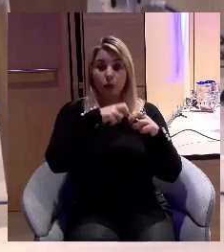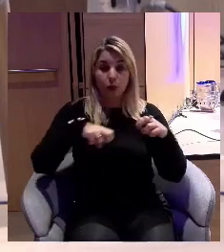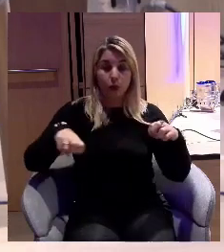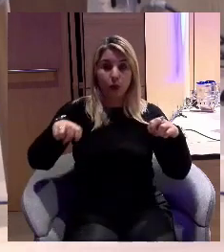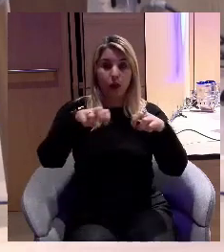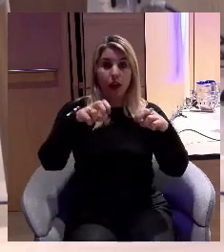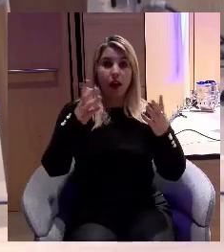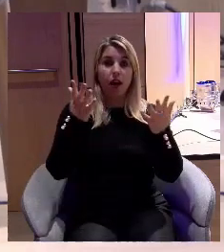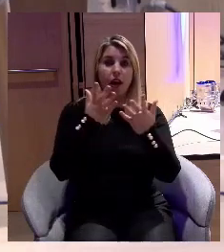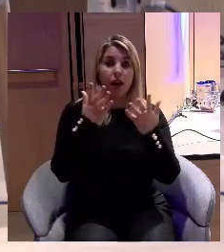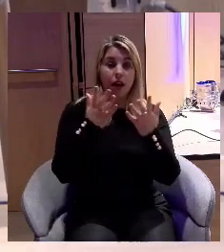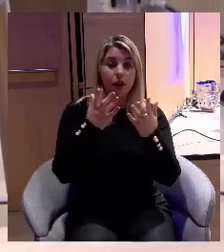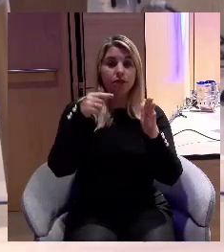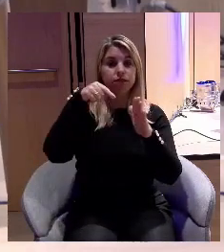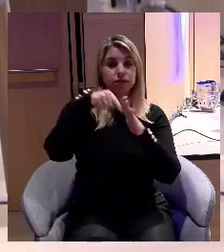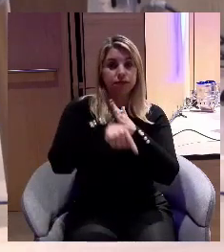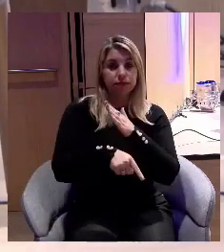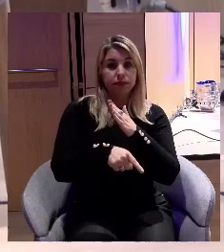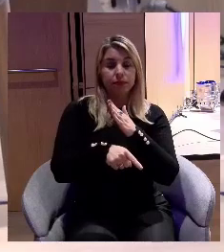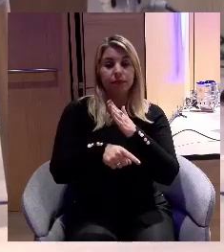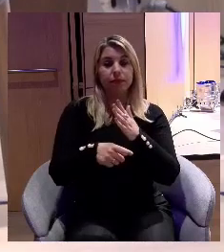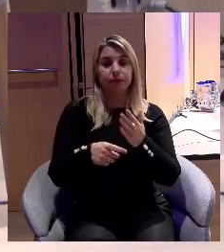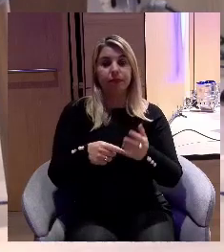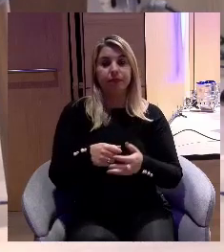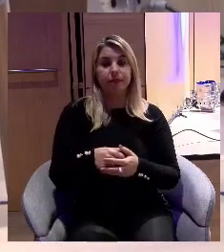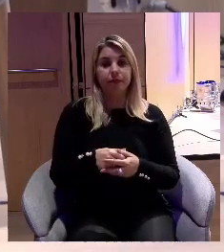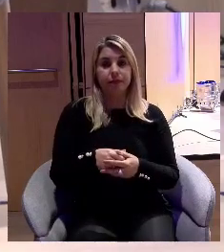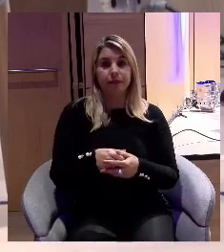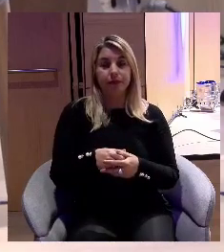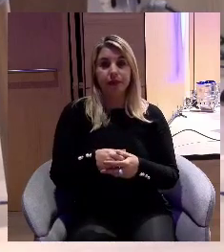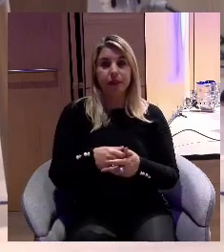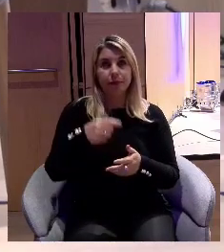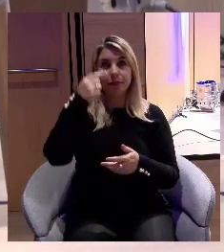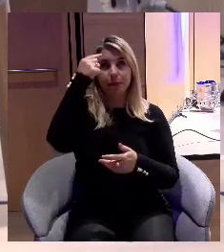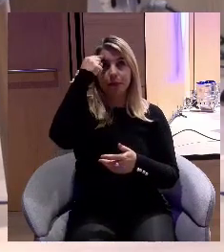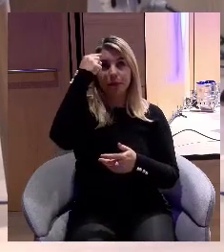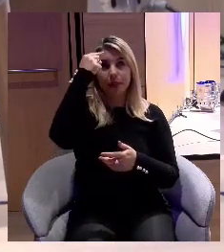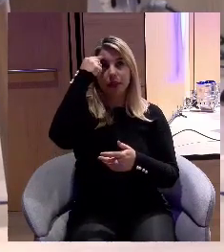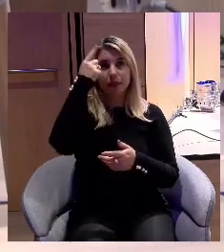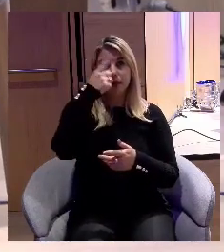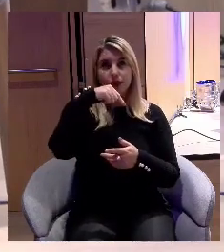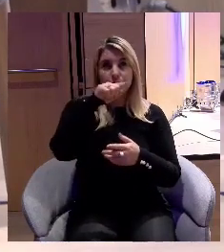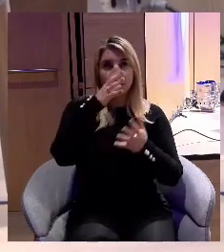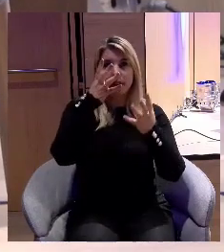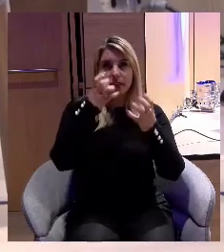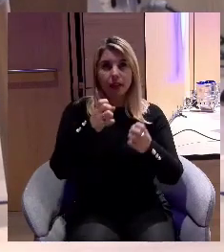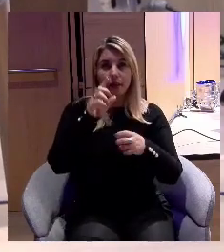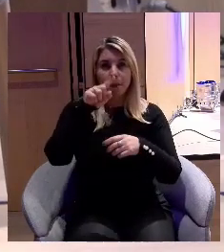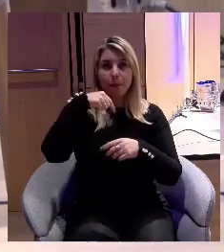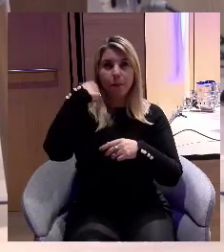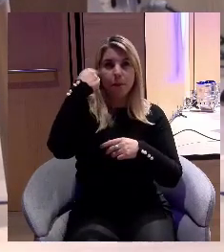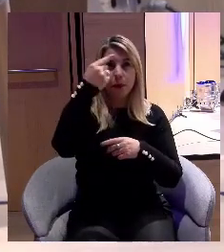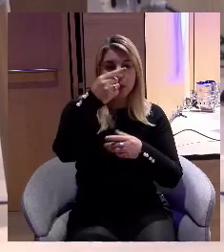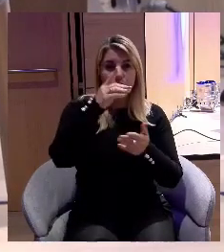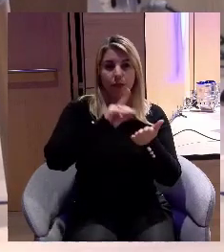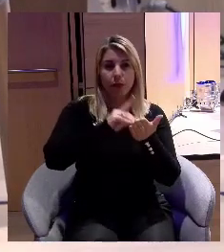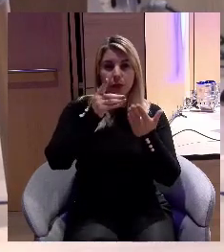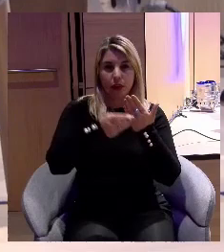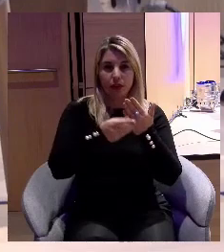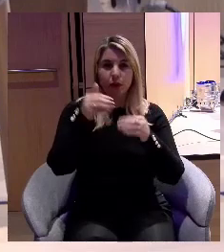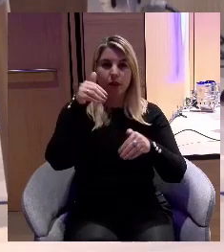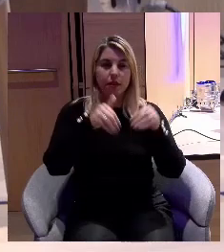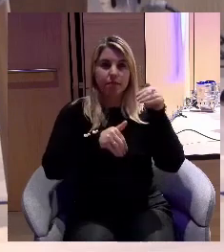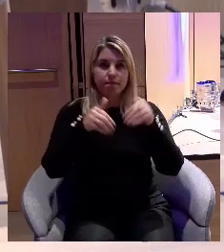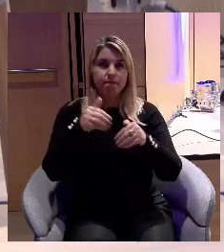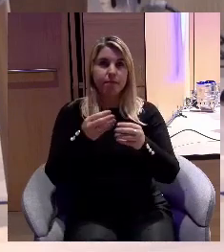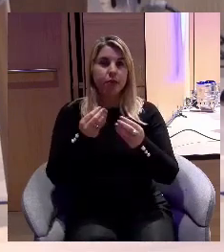que soñemos un poco más, que pensemos cómo queremos que sea nuestro próximo proyecto electoral